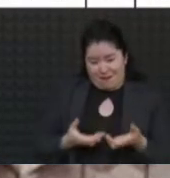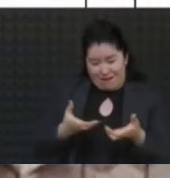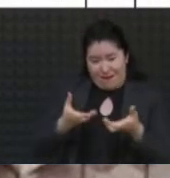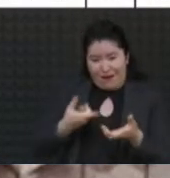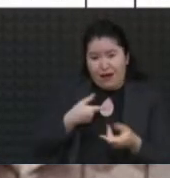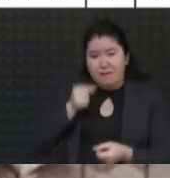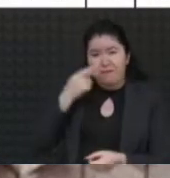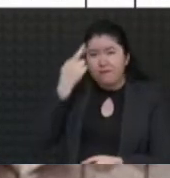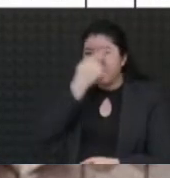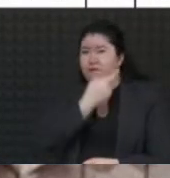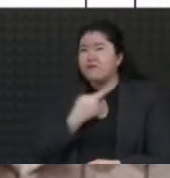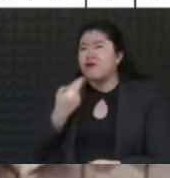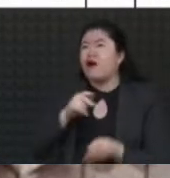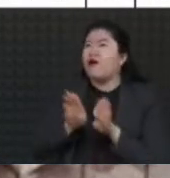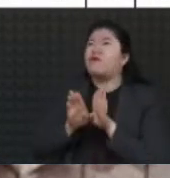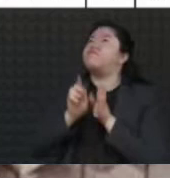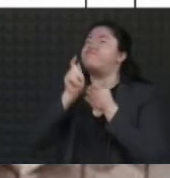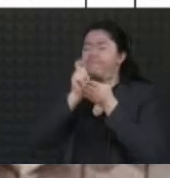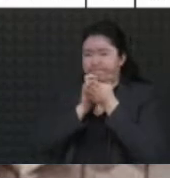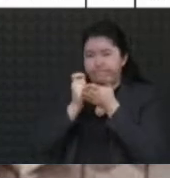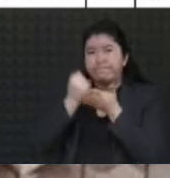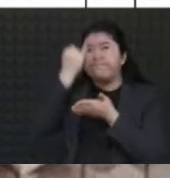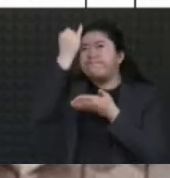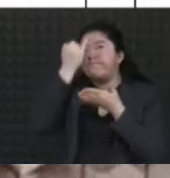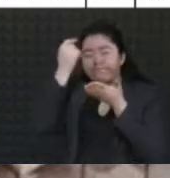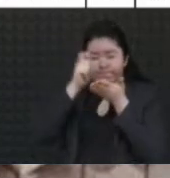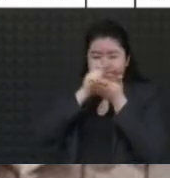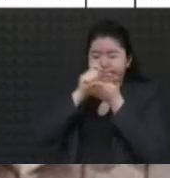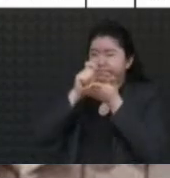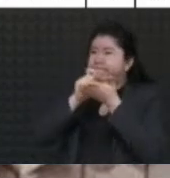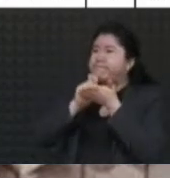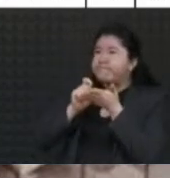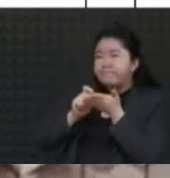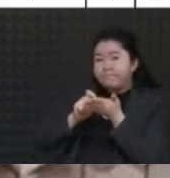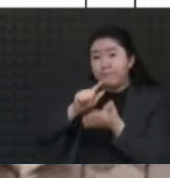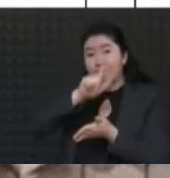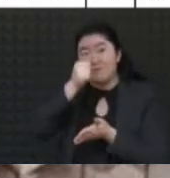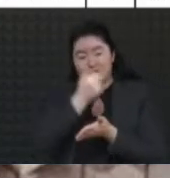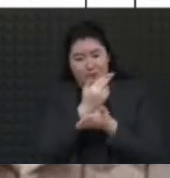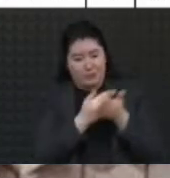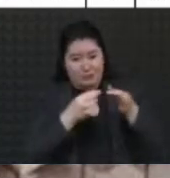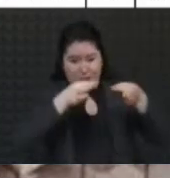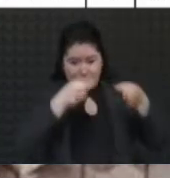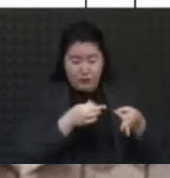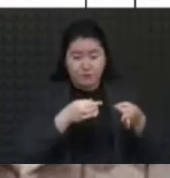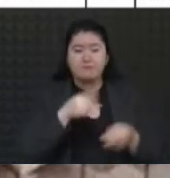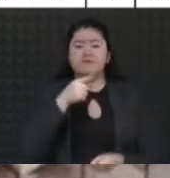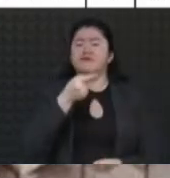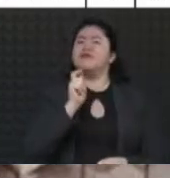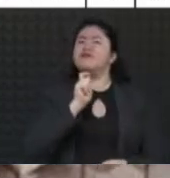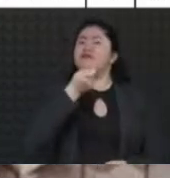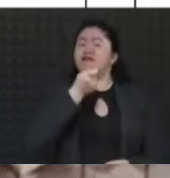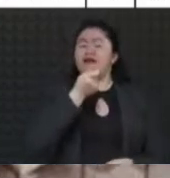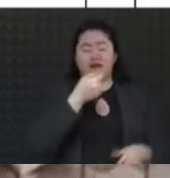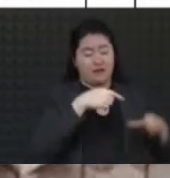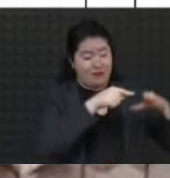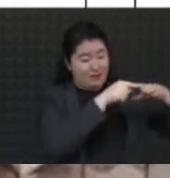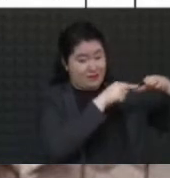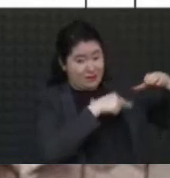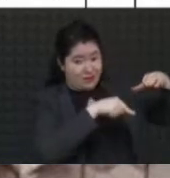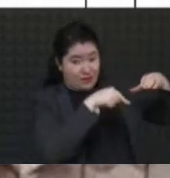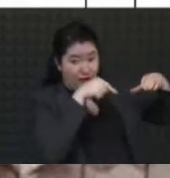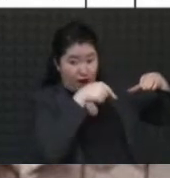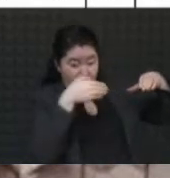siguen avanzando. Y esto es la parte del túnel, que es un proyecto de conservación, en el cual lo que estamos